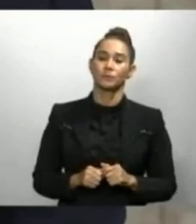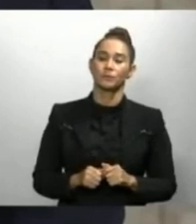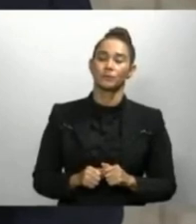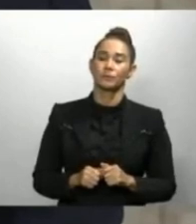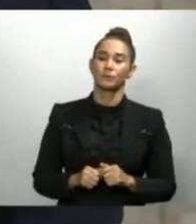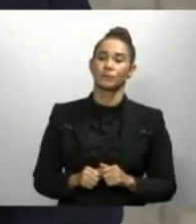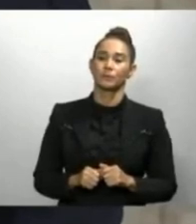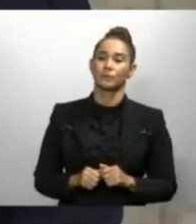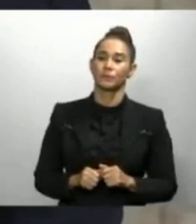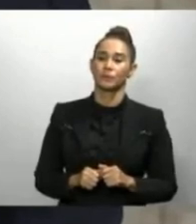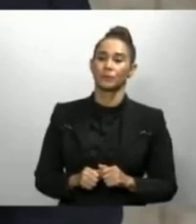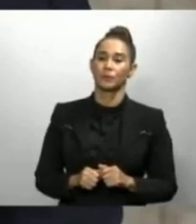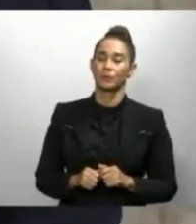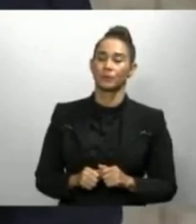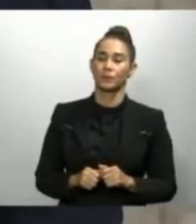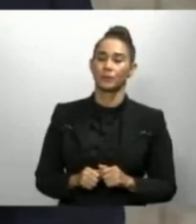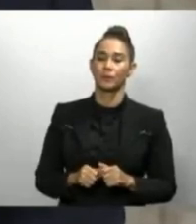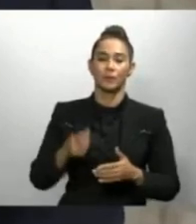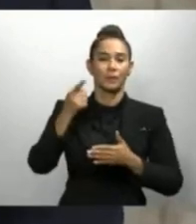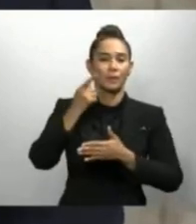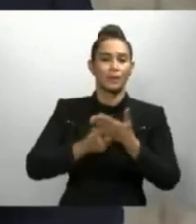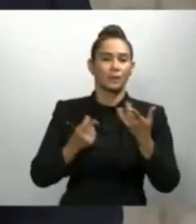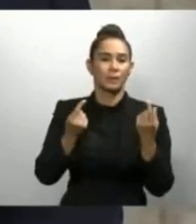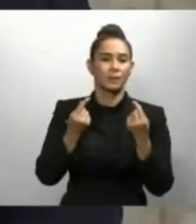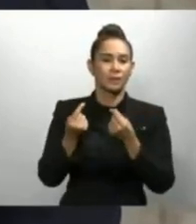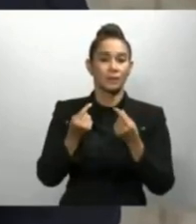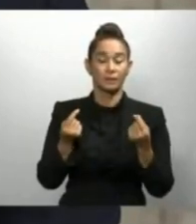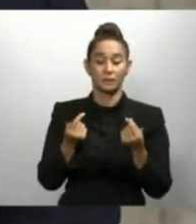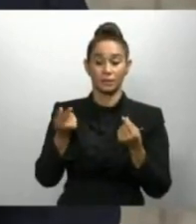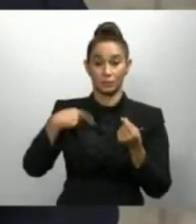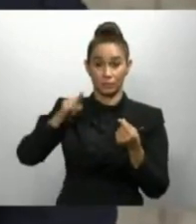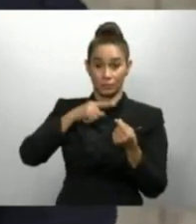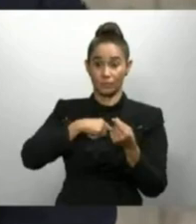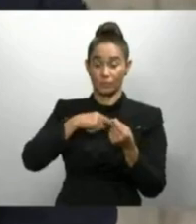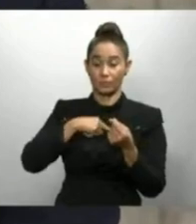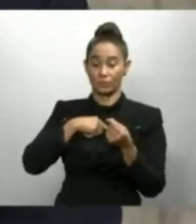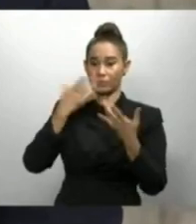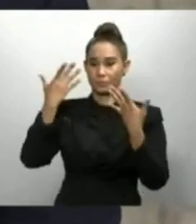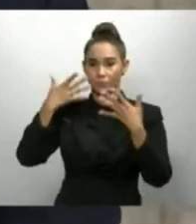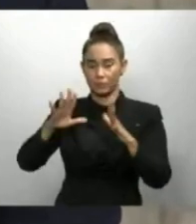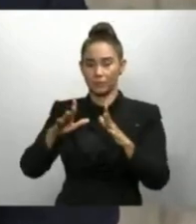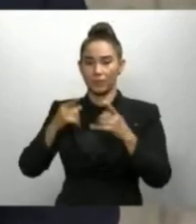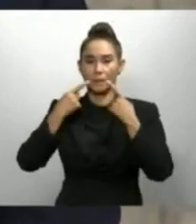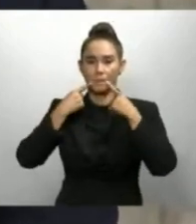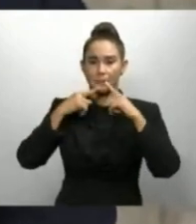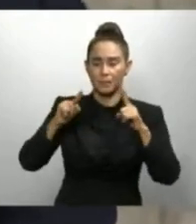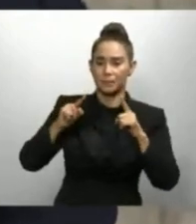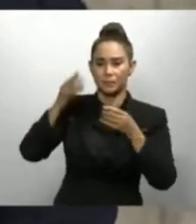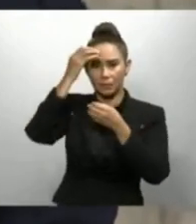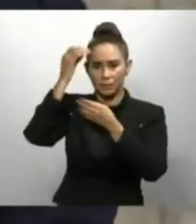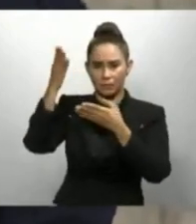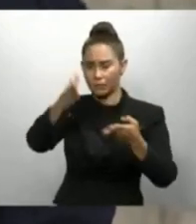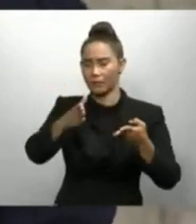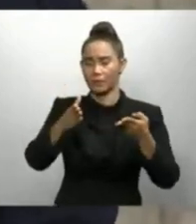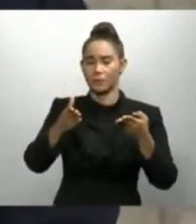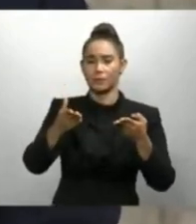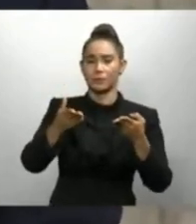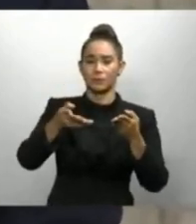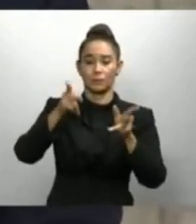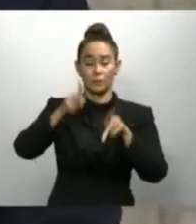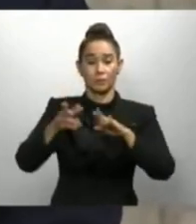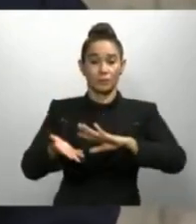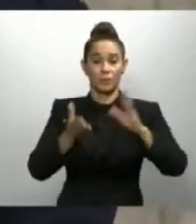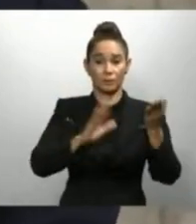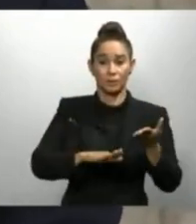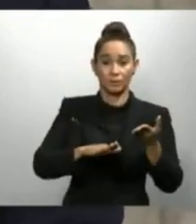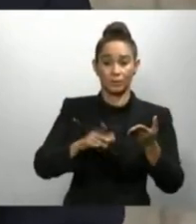el mejor antídoto es, tú sabes que llegar temprano, que gracias a la intervención de la prensa y toda la difusión, pues